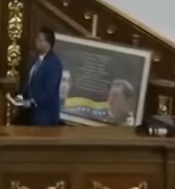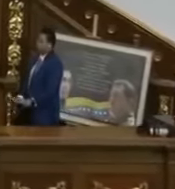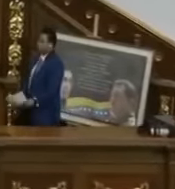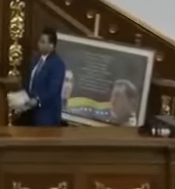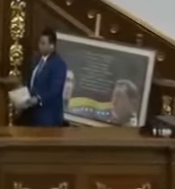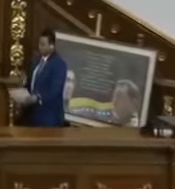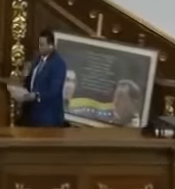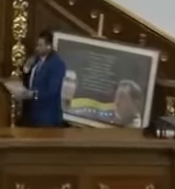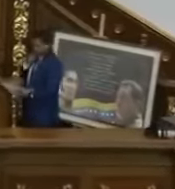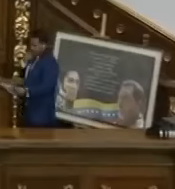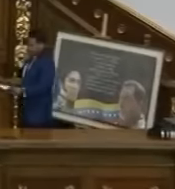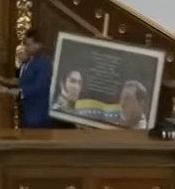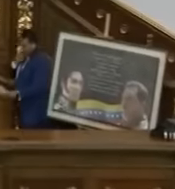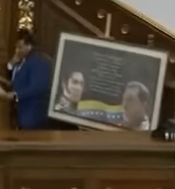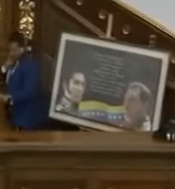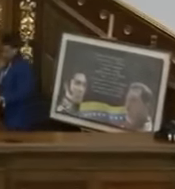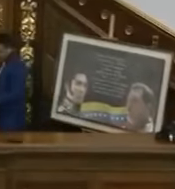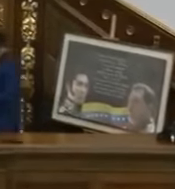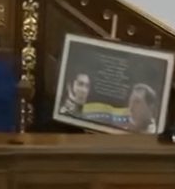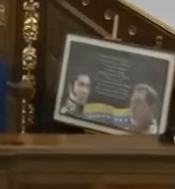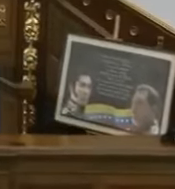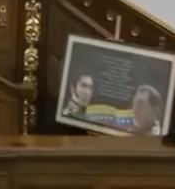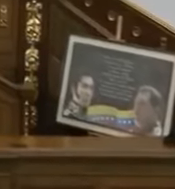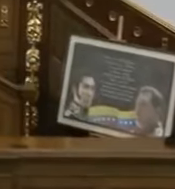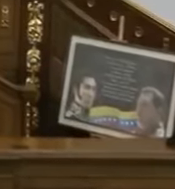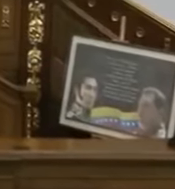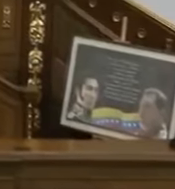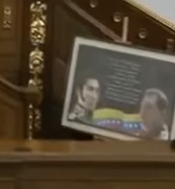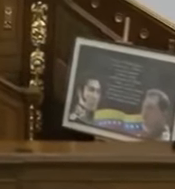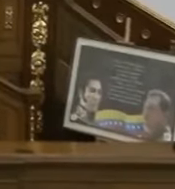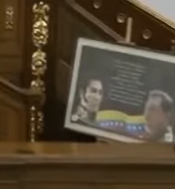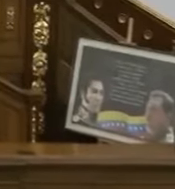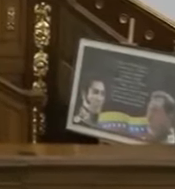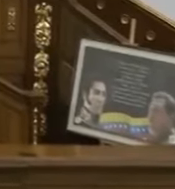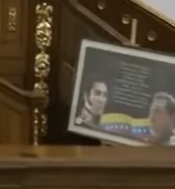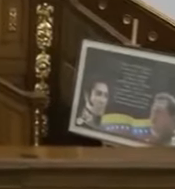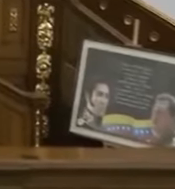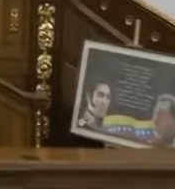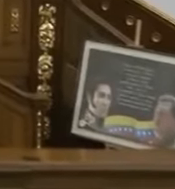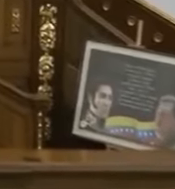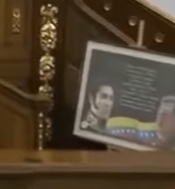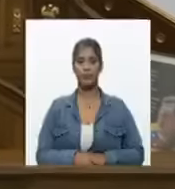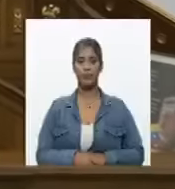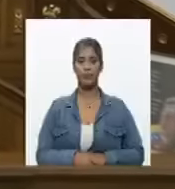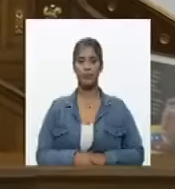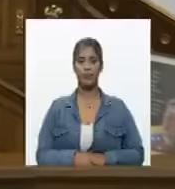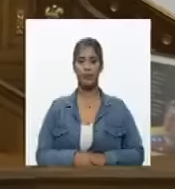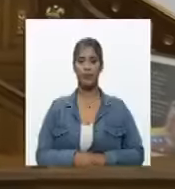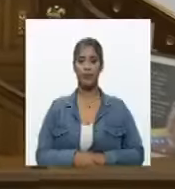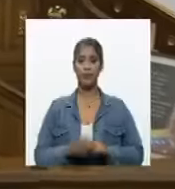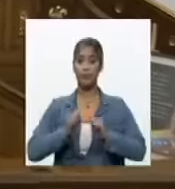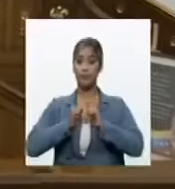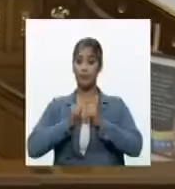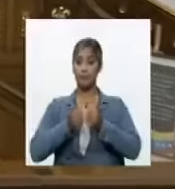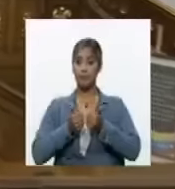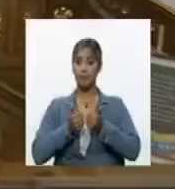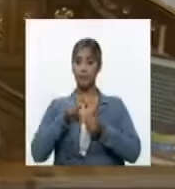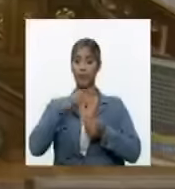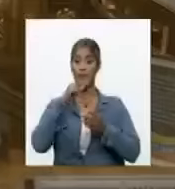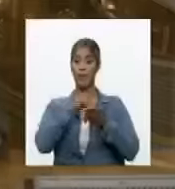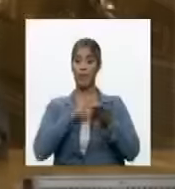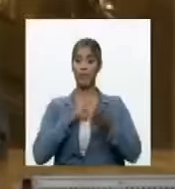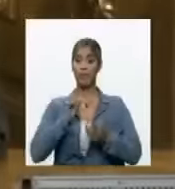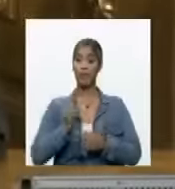Ciudadano subsecretario, sírvase dar lectura al proyecto de acta de la sesión ordinaria del día jueves 24 de octubre de 2024. Sesión ordinaria